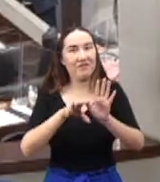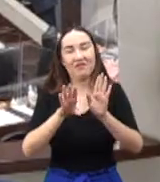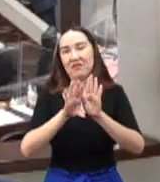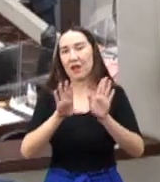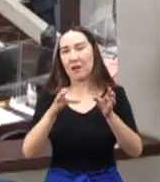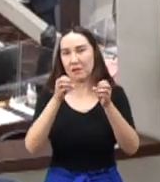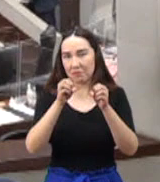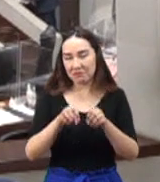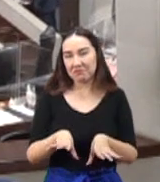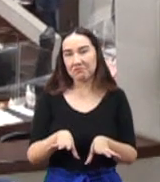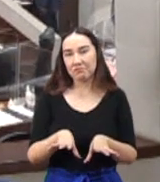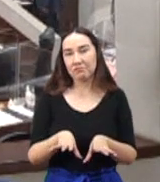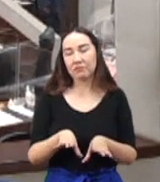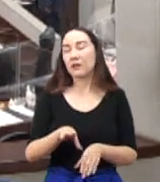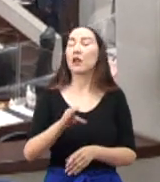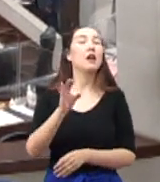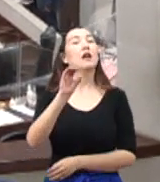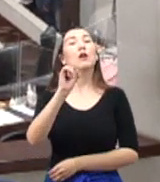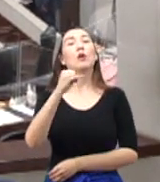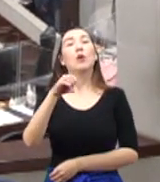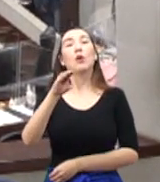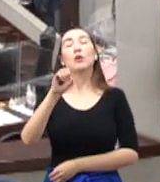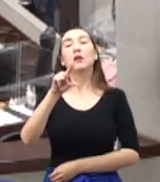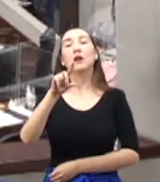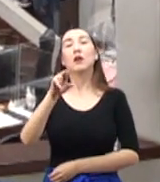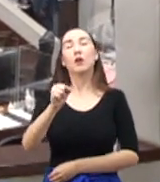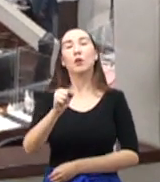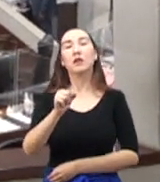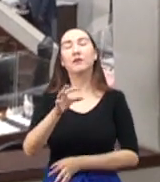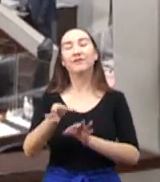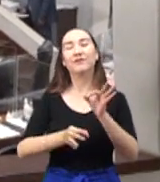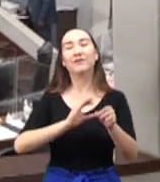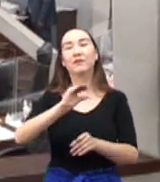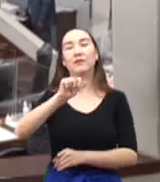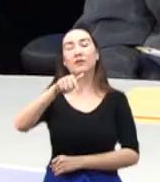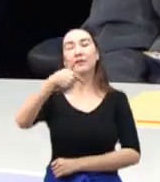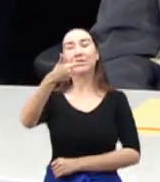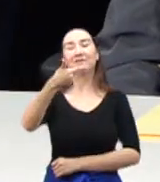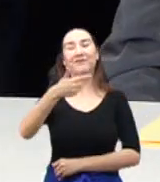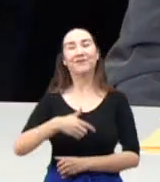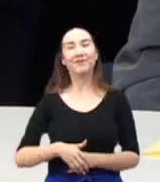ley. Salvador Covarrubias y José Luis Juárez Díaz, Noticieros Canal 7.